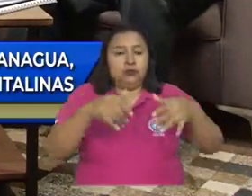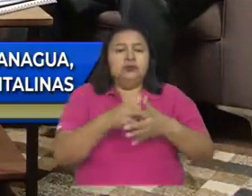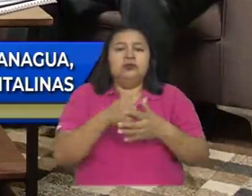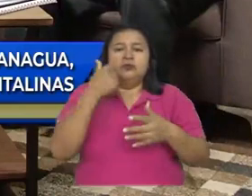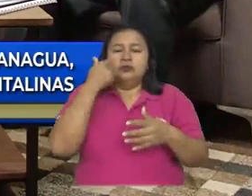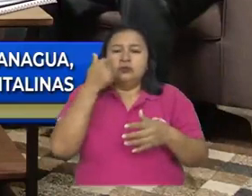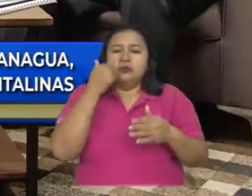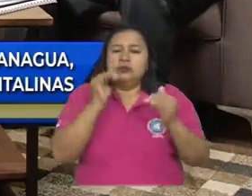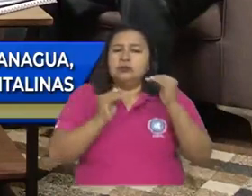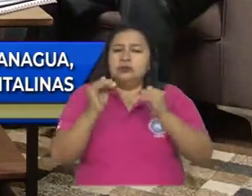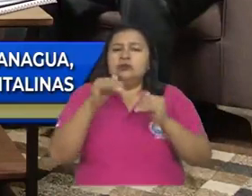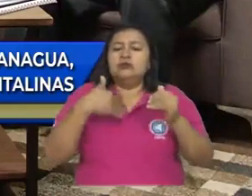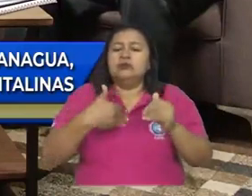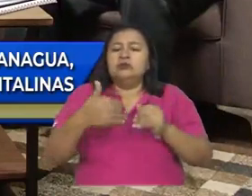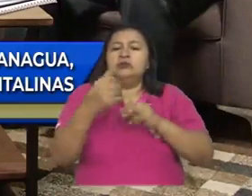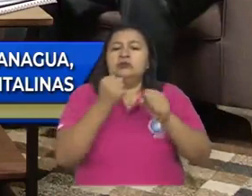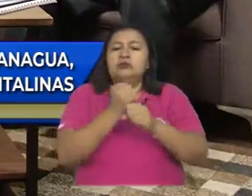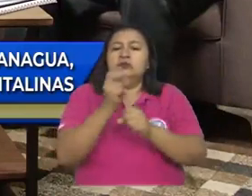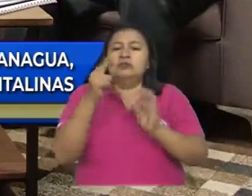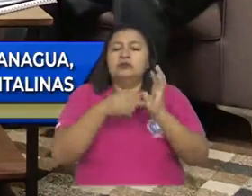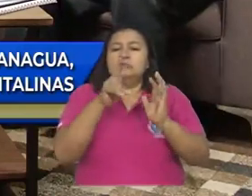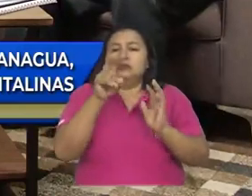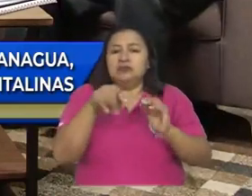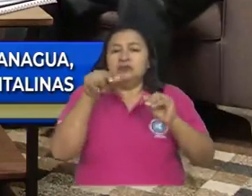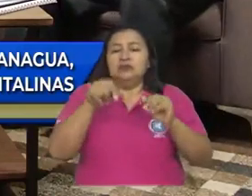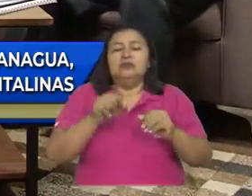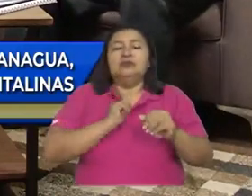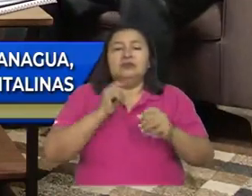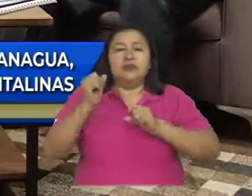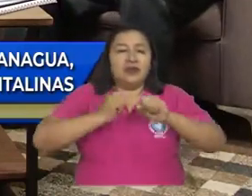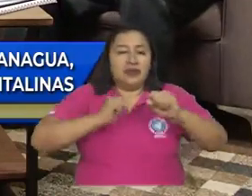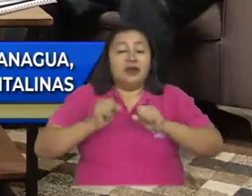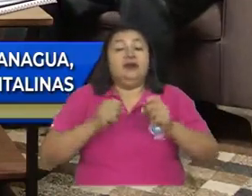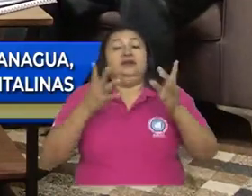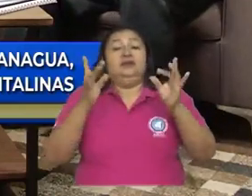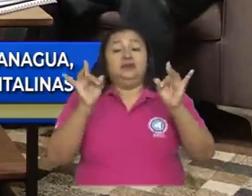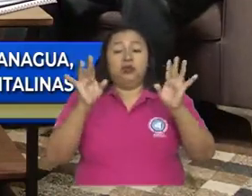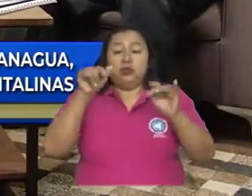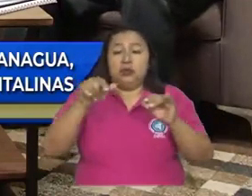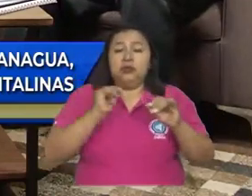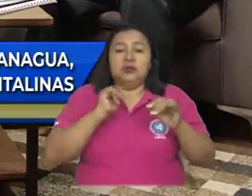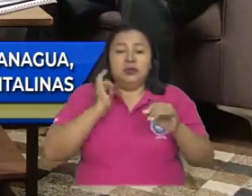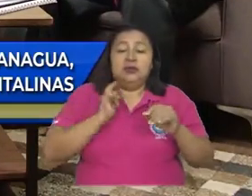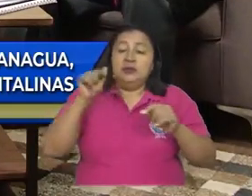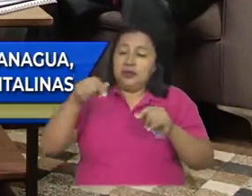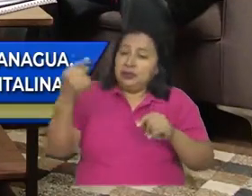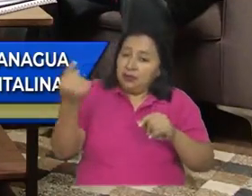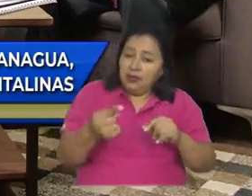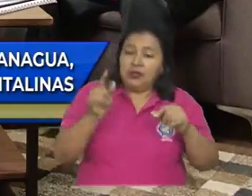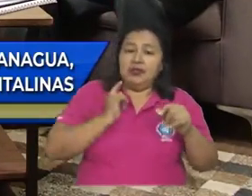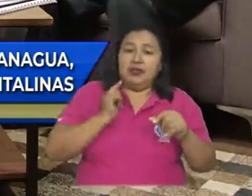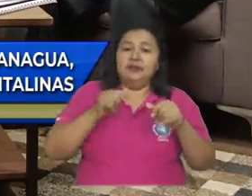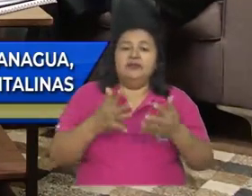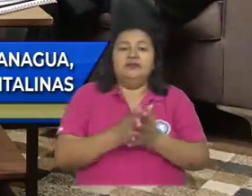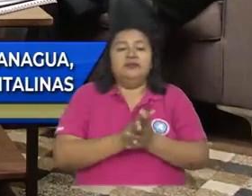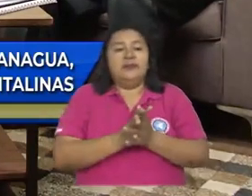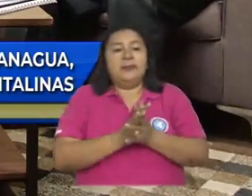Conocer un poquito lo que viene para el 2020 dentro de esa dinámica, aprovechando precisamente que lo tenemos por acá.